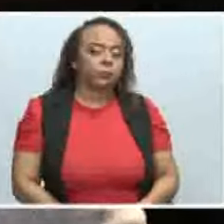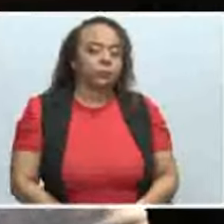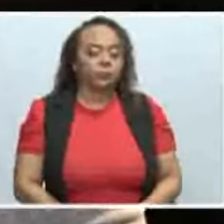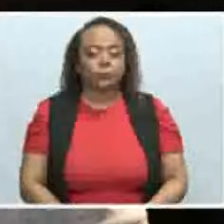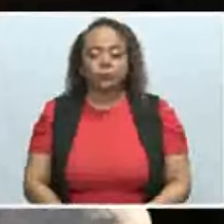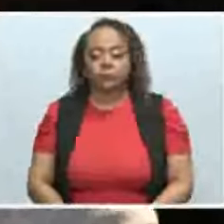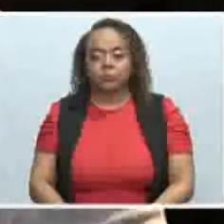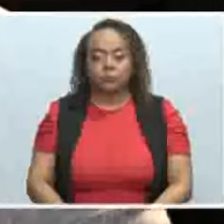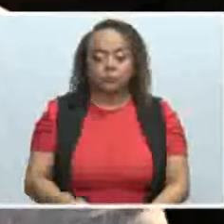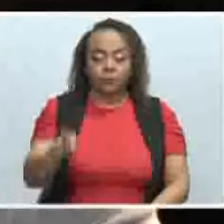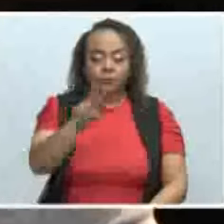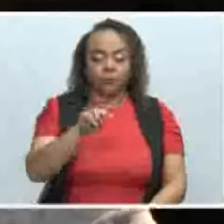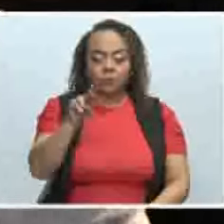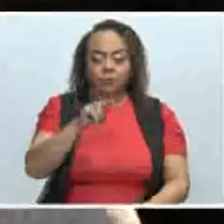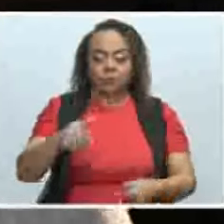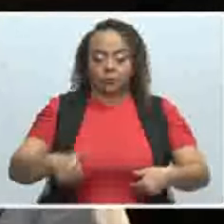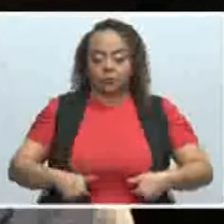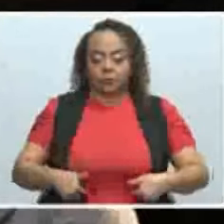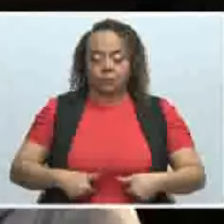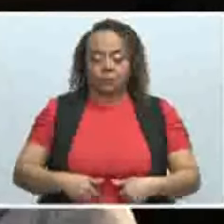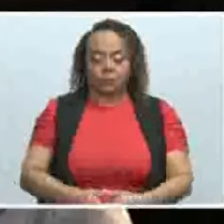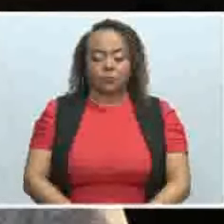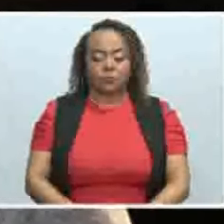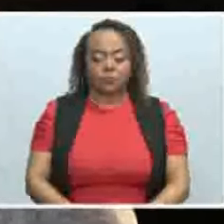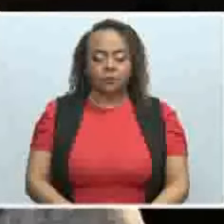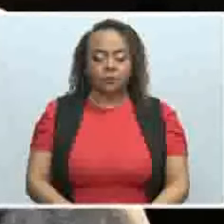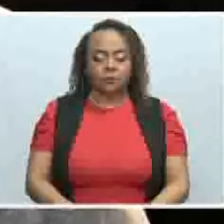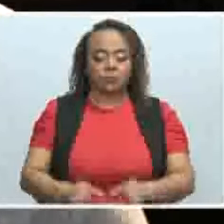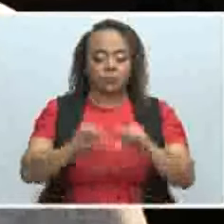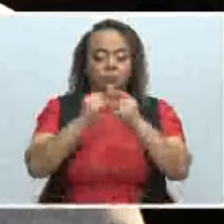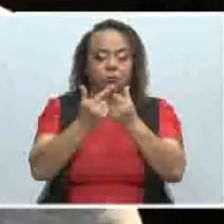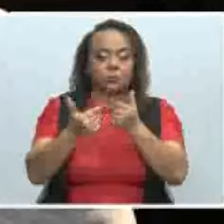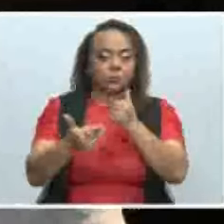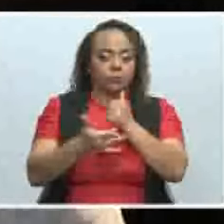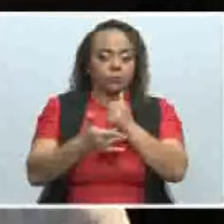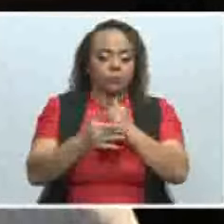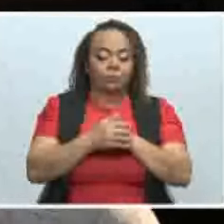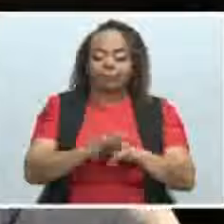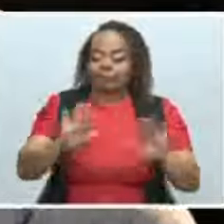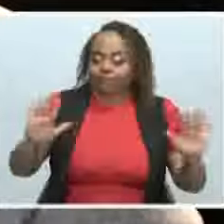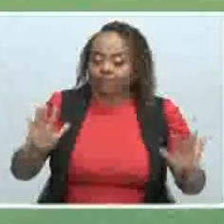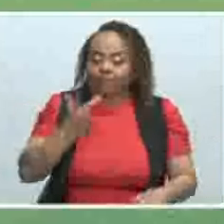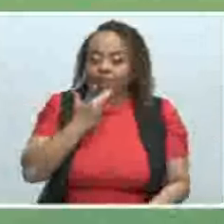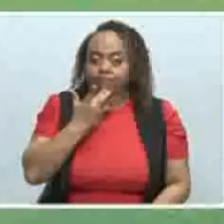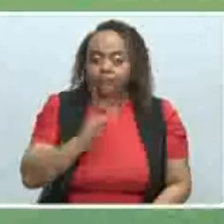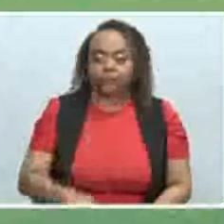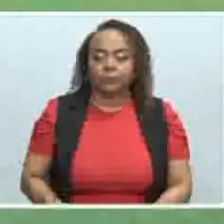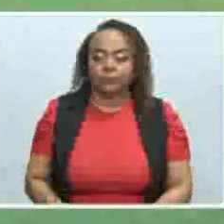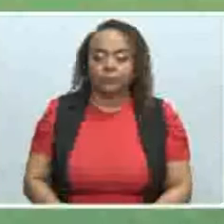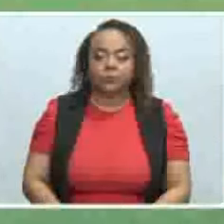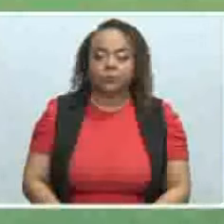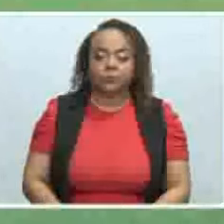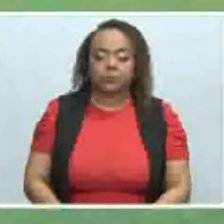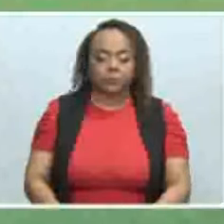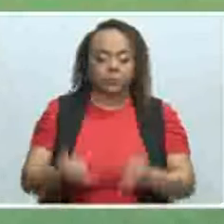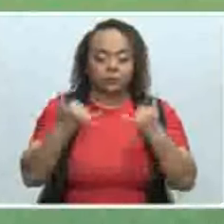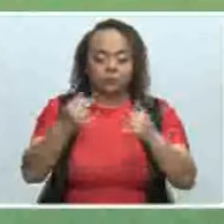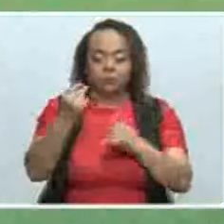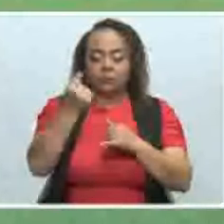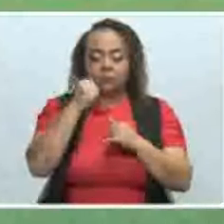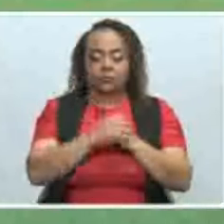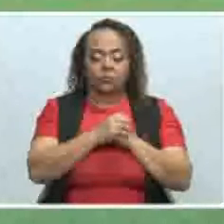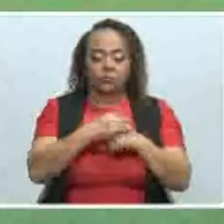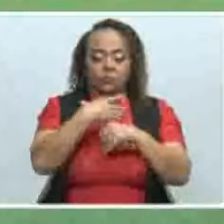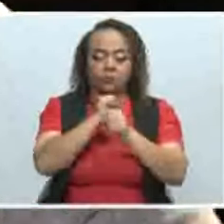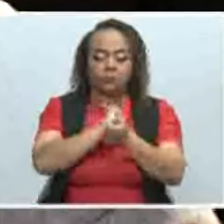de colegas, de entrenadores, de cuerpos técnicos que prefieren de una vez